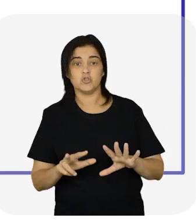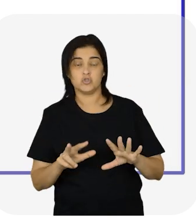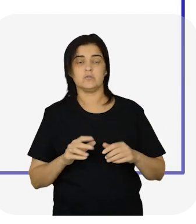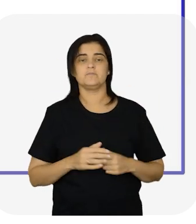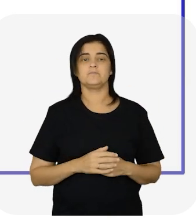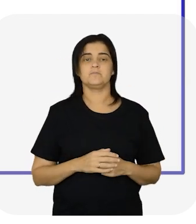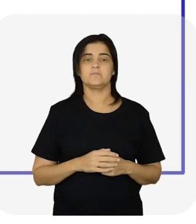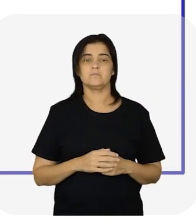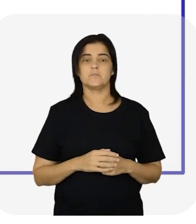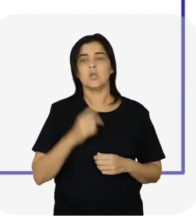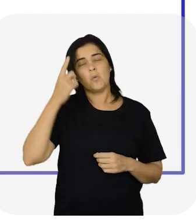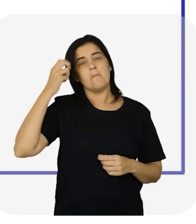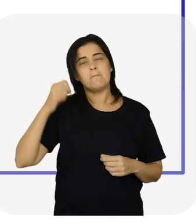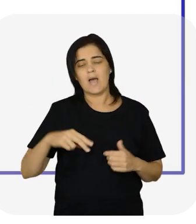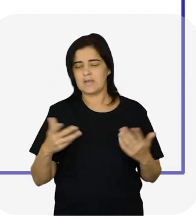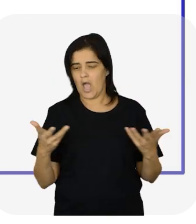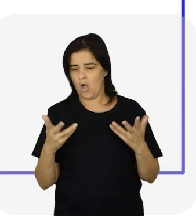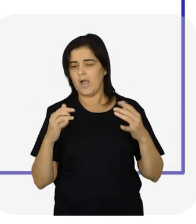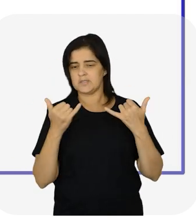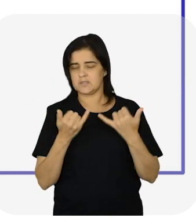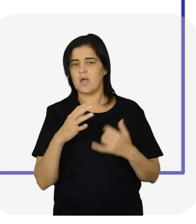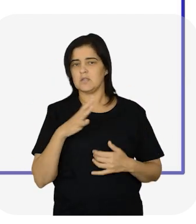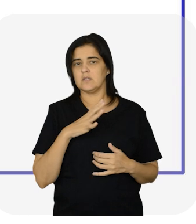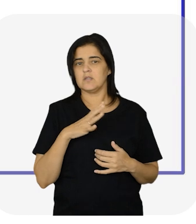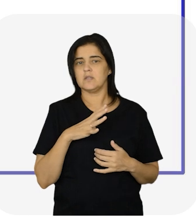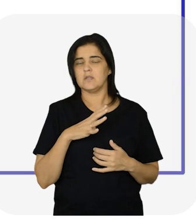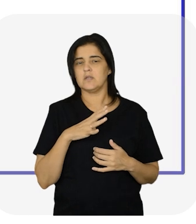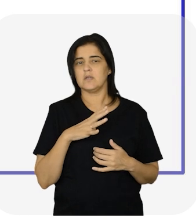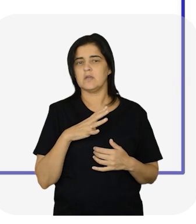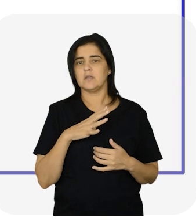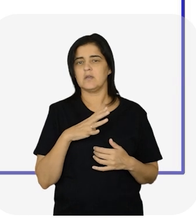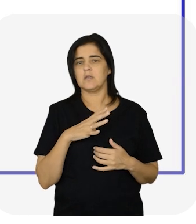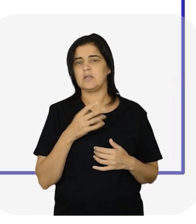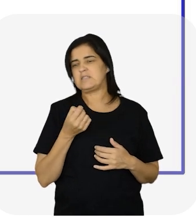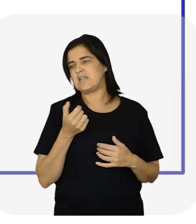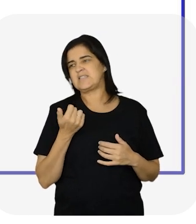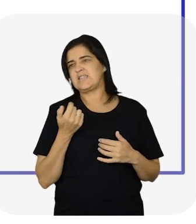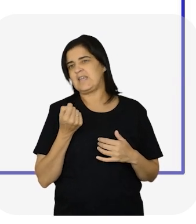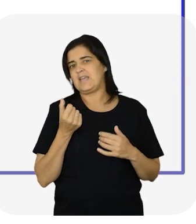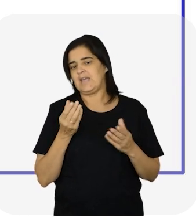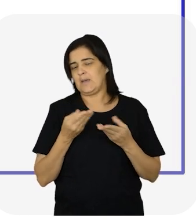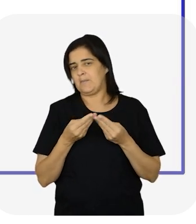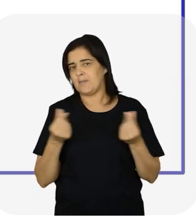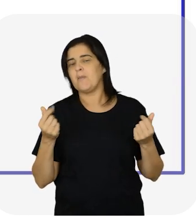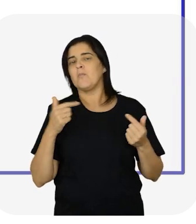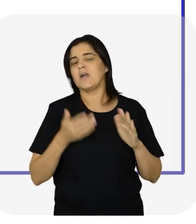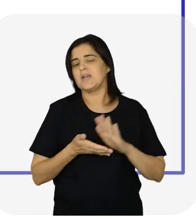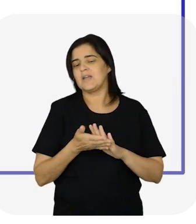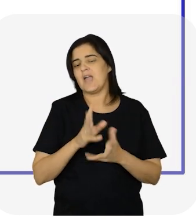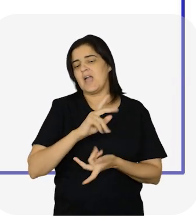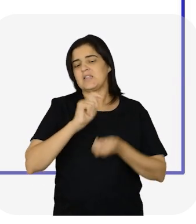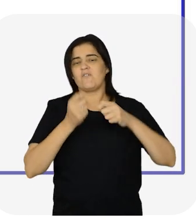es un plan que ahora ya está quedando sin vigencia porque estamos frente a la